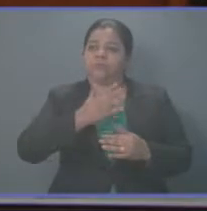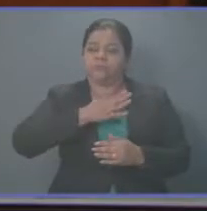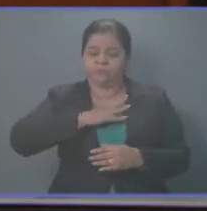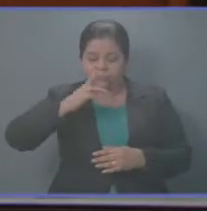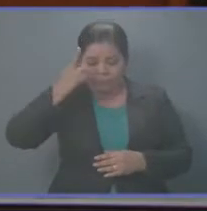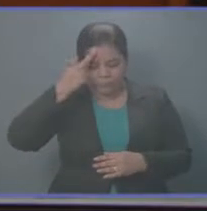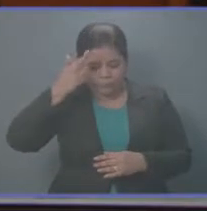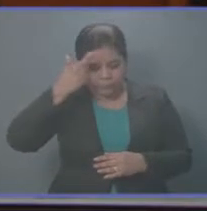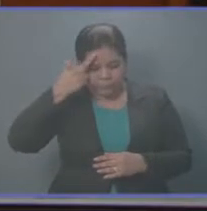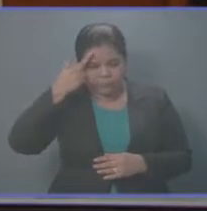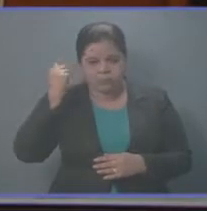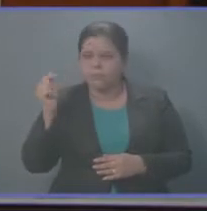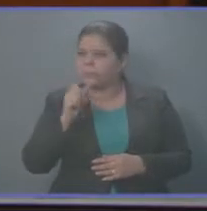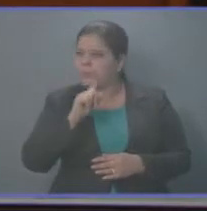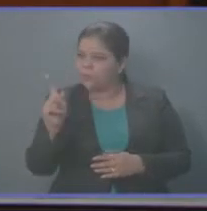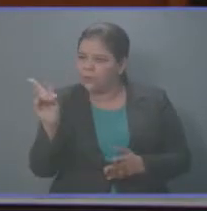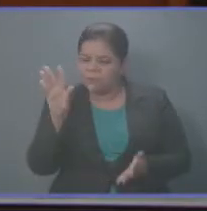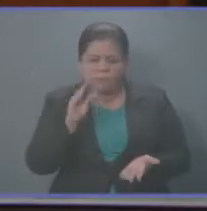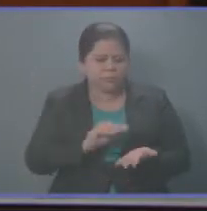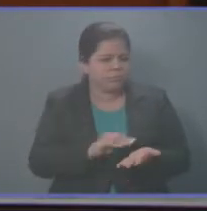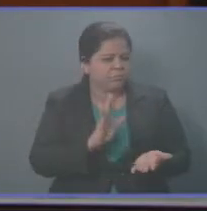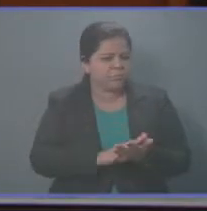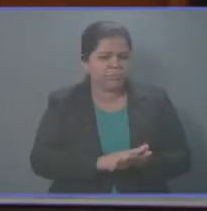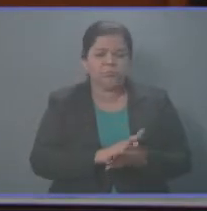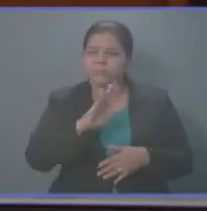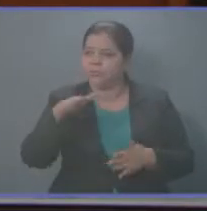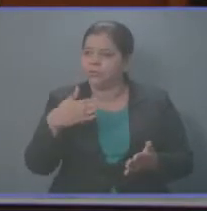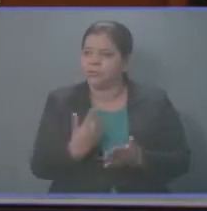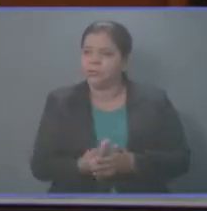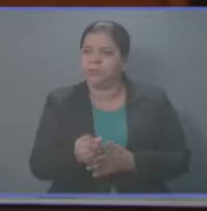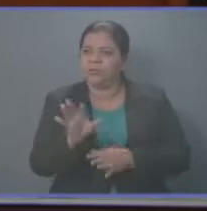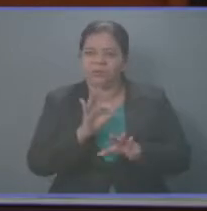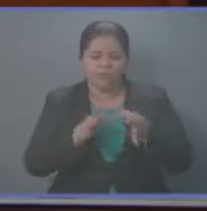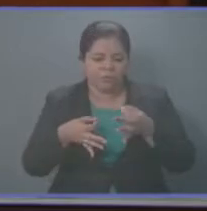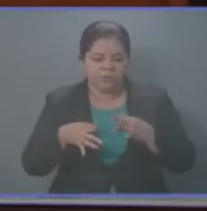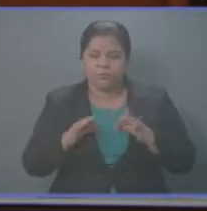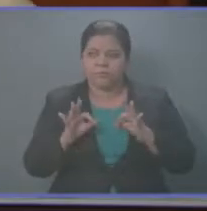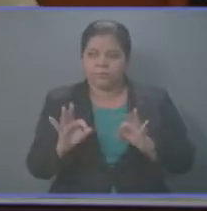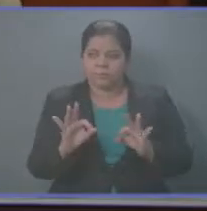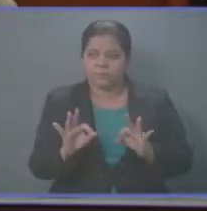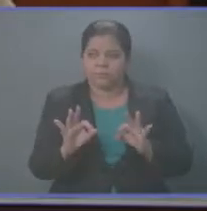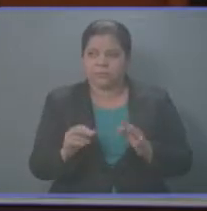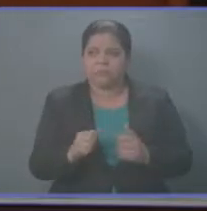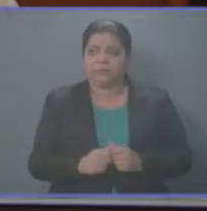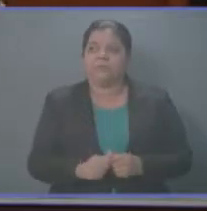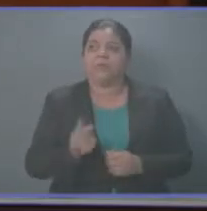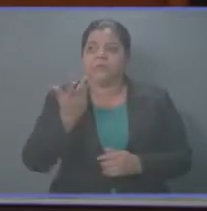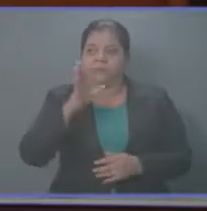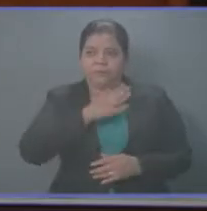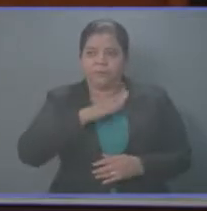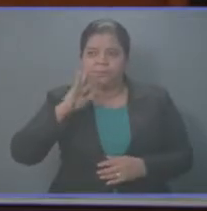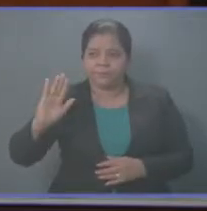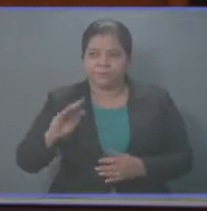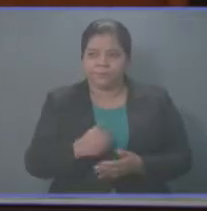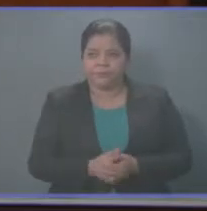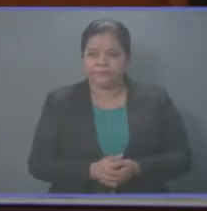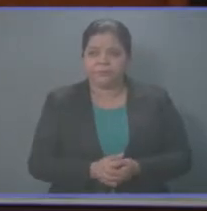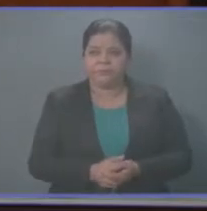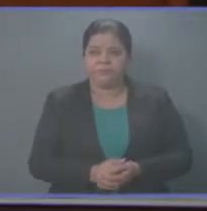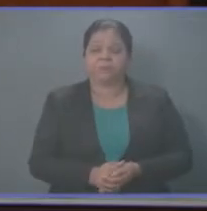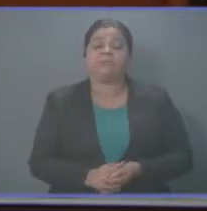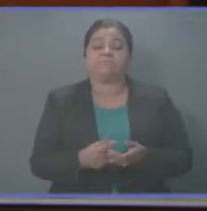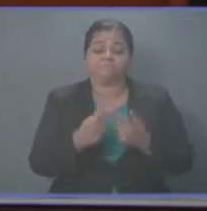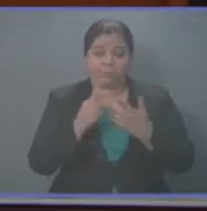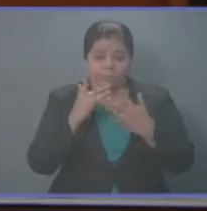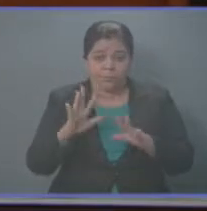razón. Se fueron ahí por unos arañazos para decir cumplimos. Pero nos